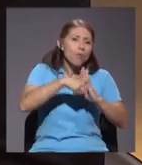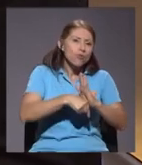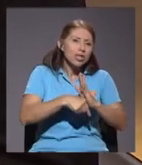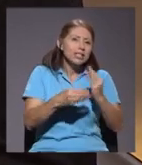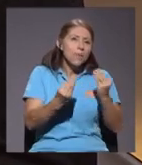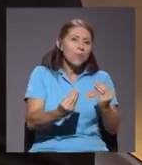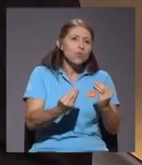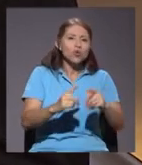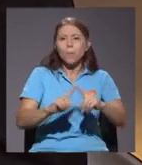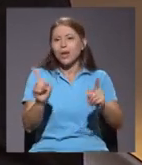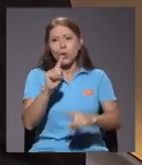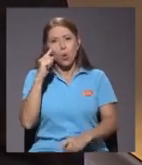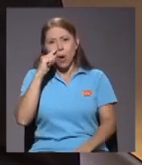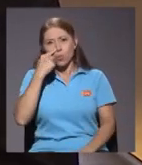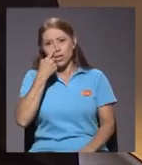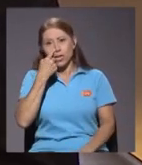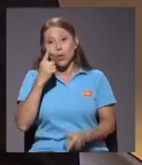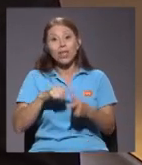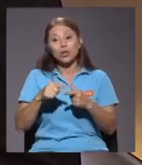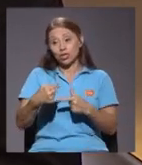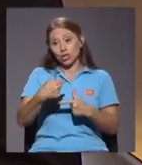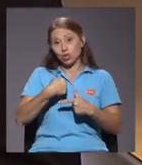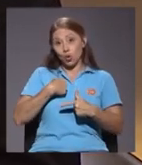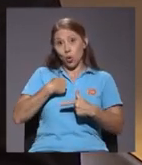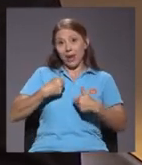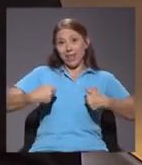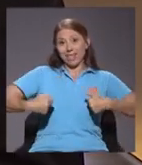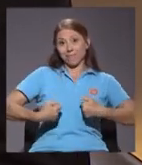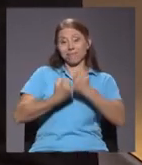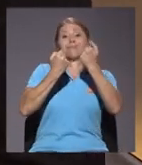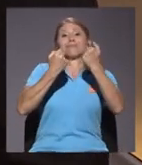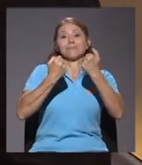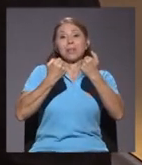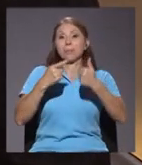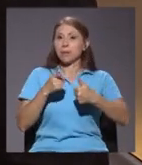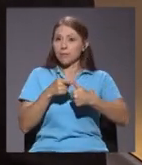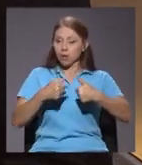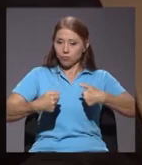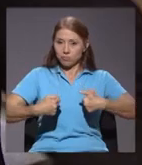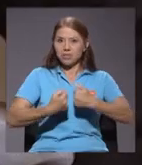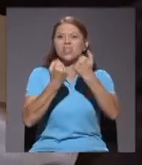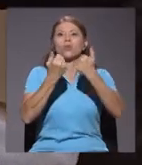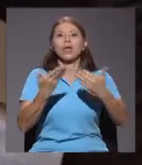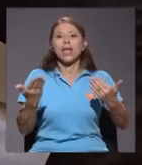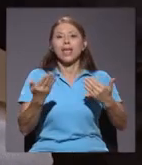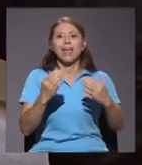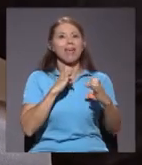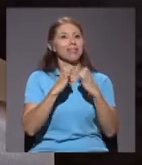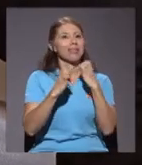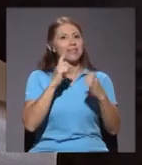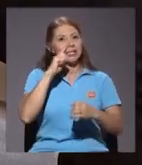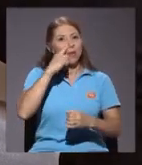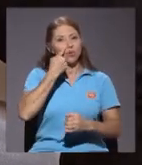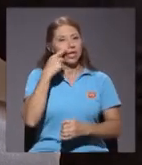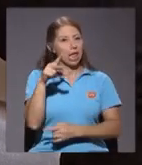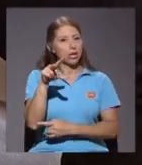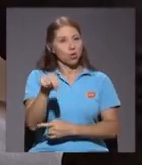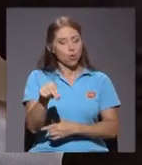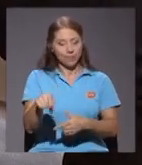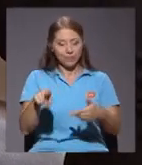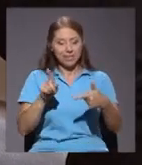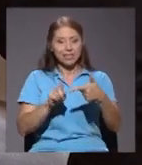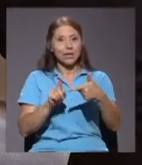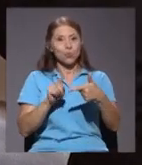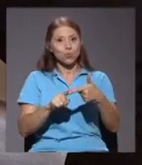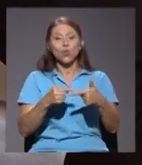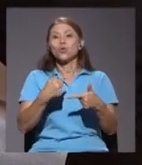pero entonces ahí el vector a mí o como entrevistador el reto era primero que no fuera necesaria pero segundo que yo tuviera la ventaja de